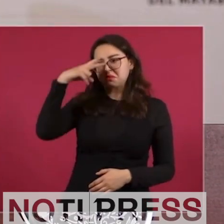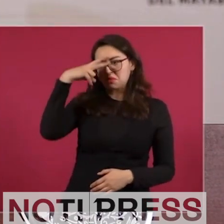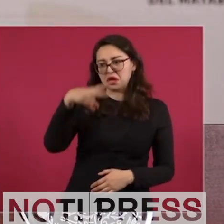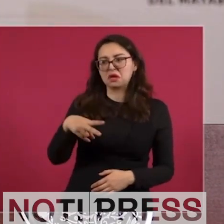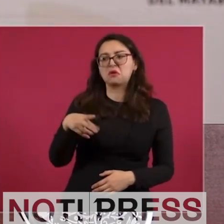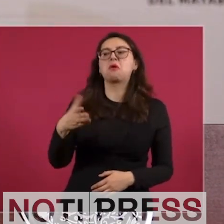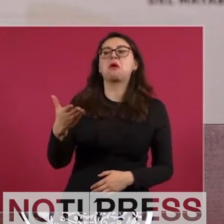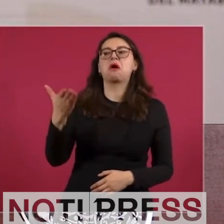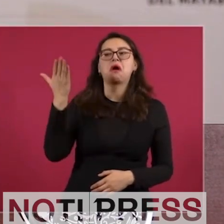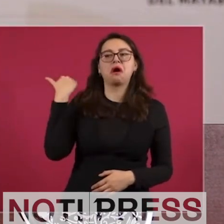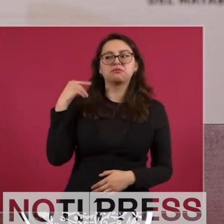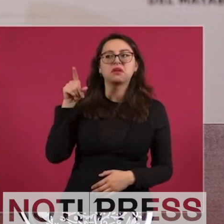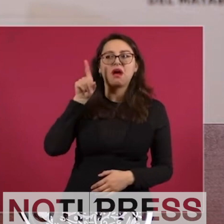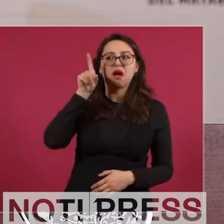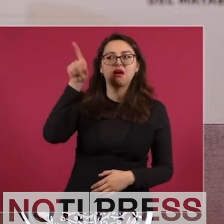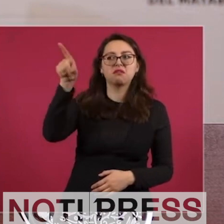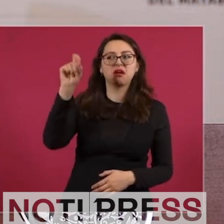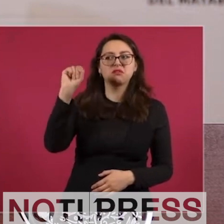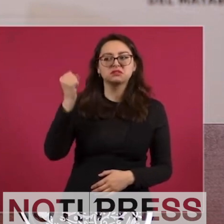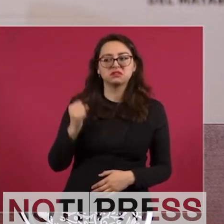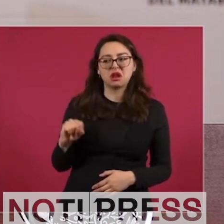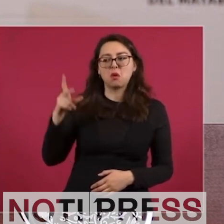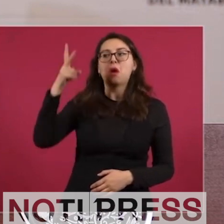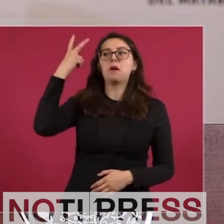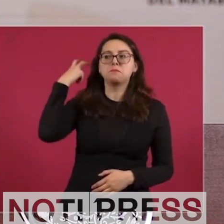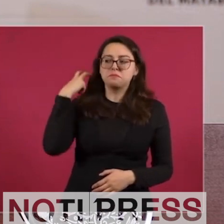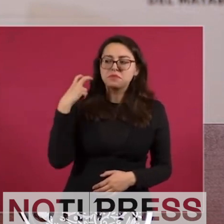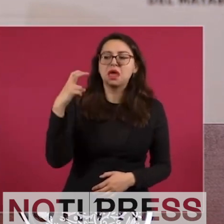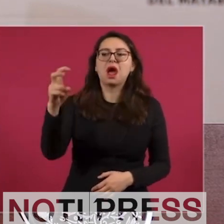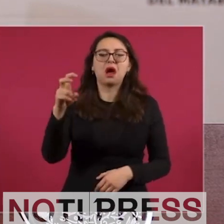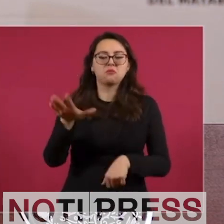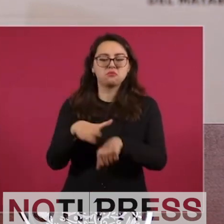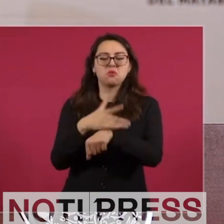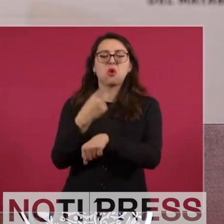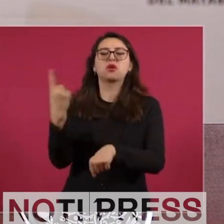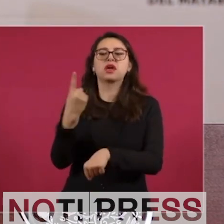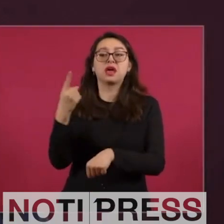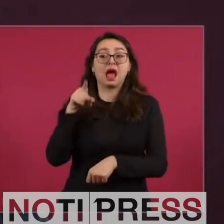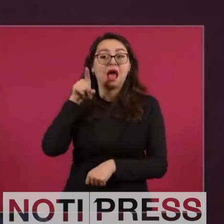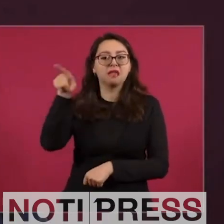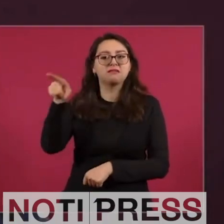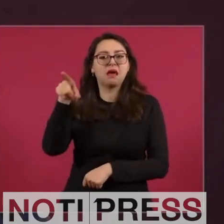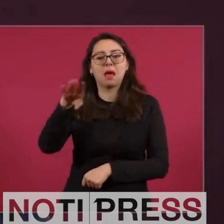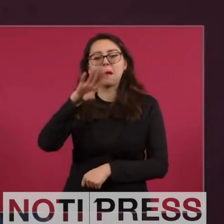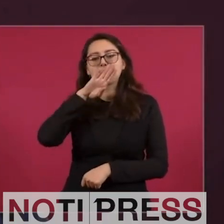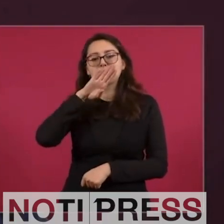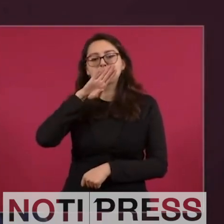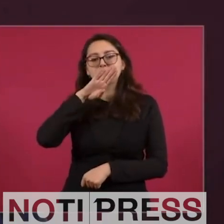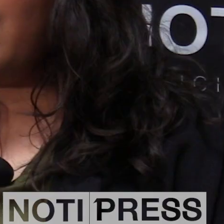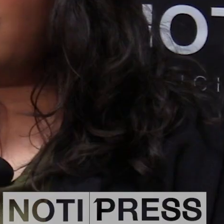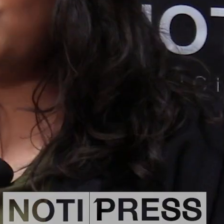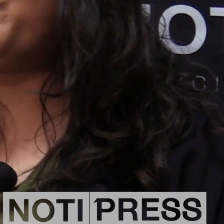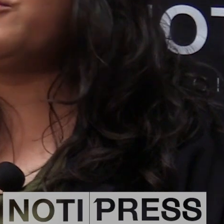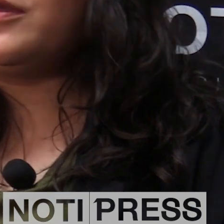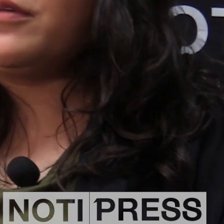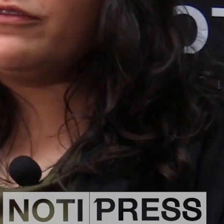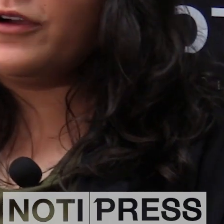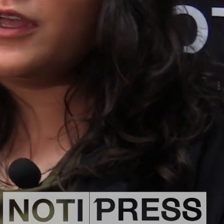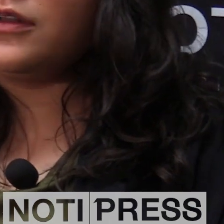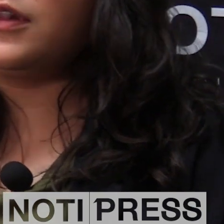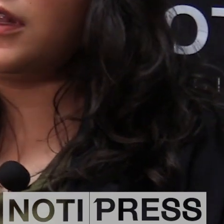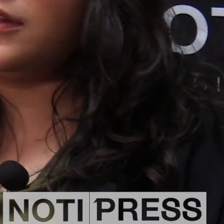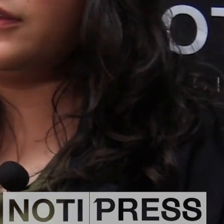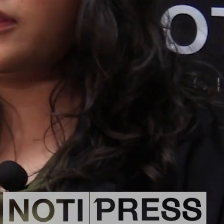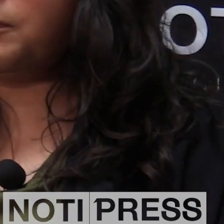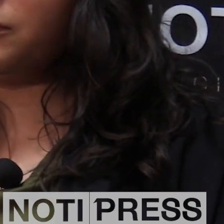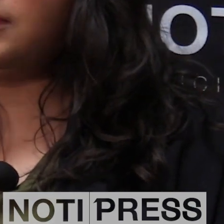New York Times le hacía preguntas respecto a un reportaje que iban a sacar, ¿no? El problema fue